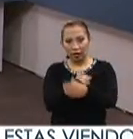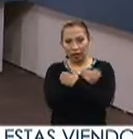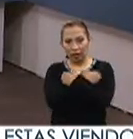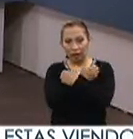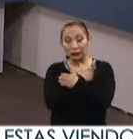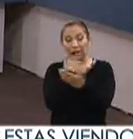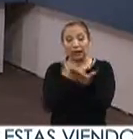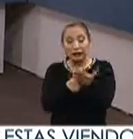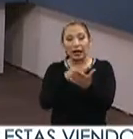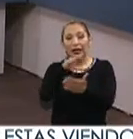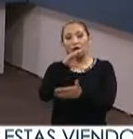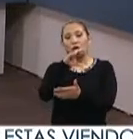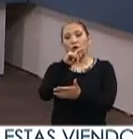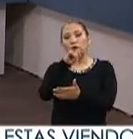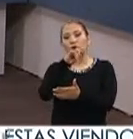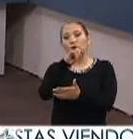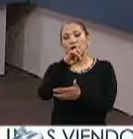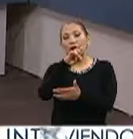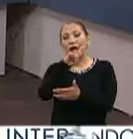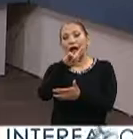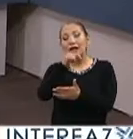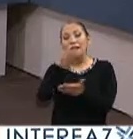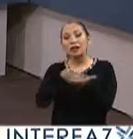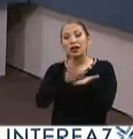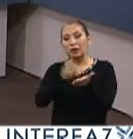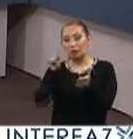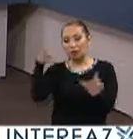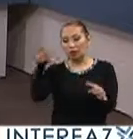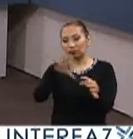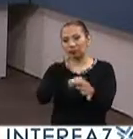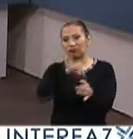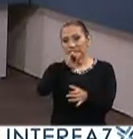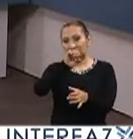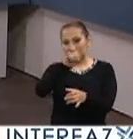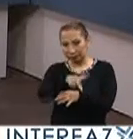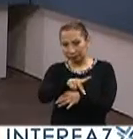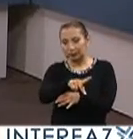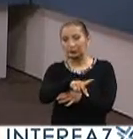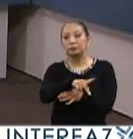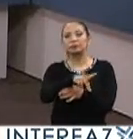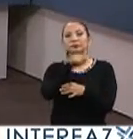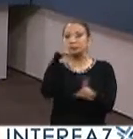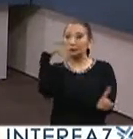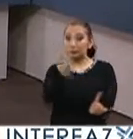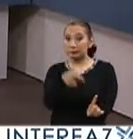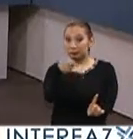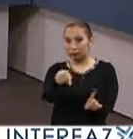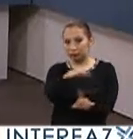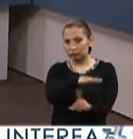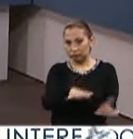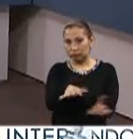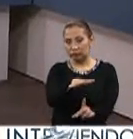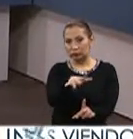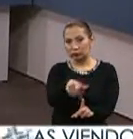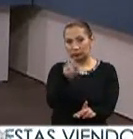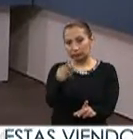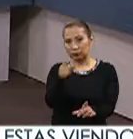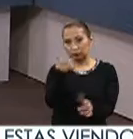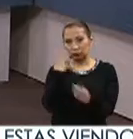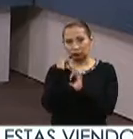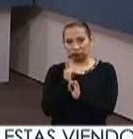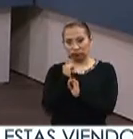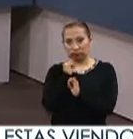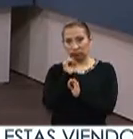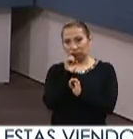Educación Intercultural y Bilingüe, que forma parte directamente de la Secretaría de Educación Pública, directamente incluso del mismo